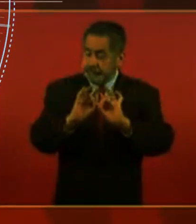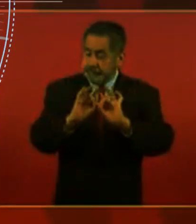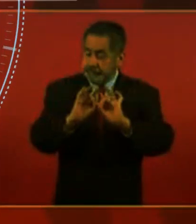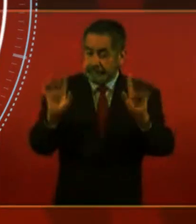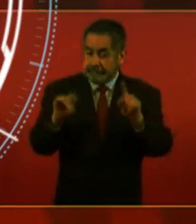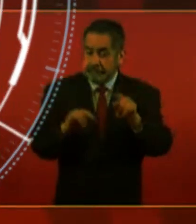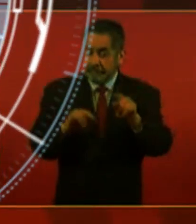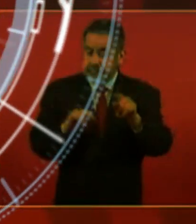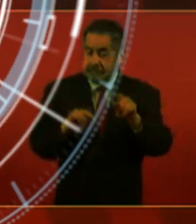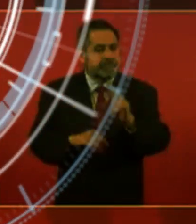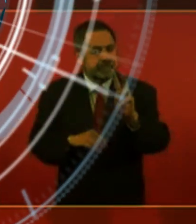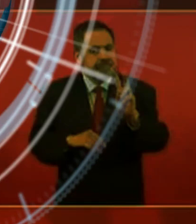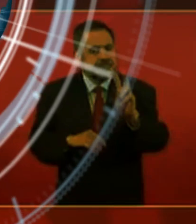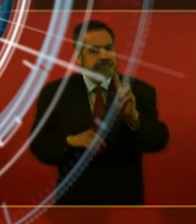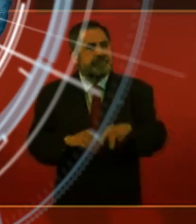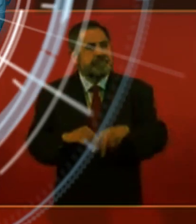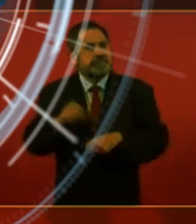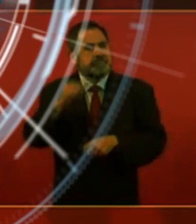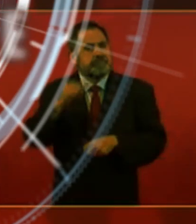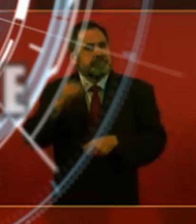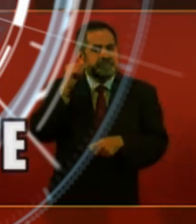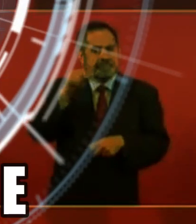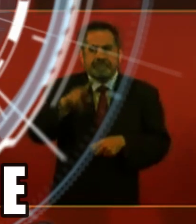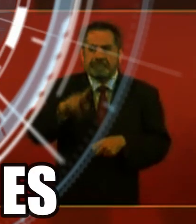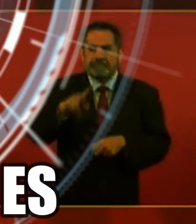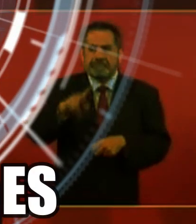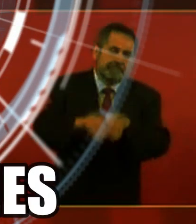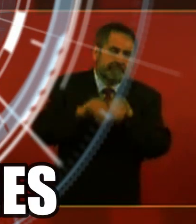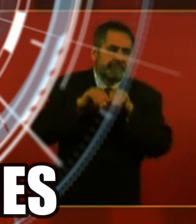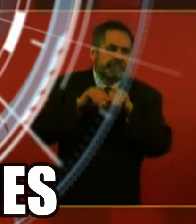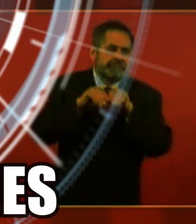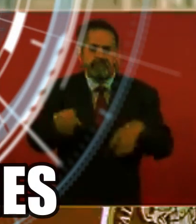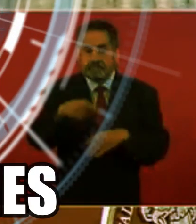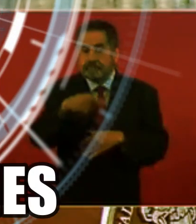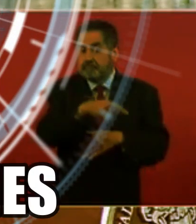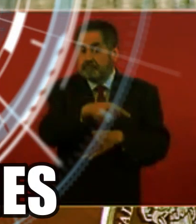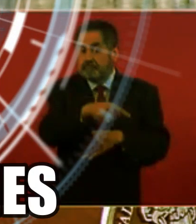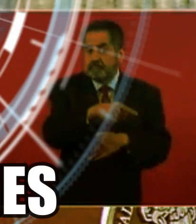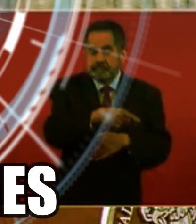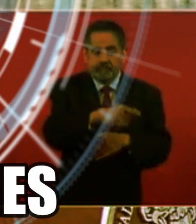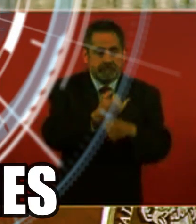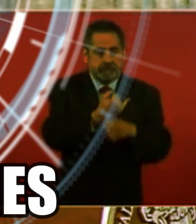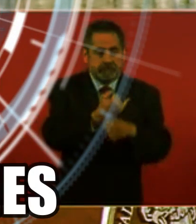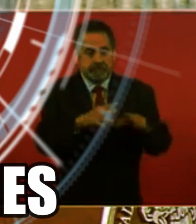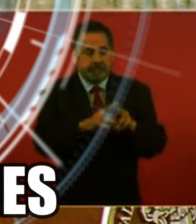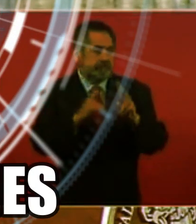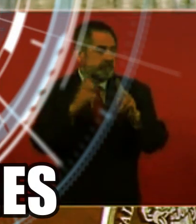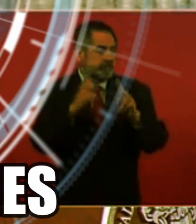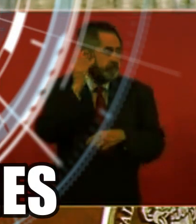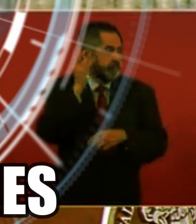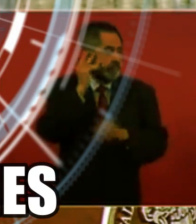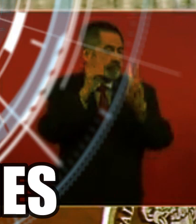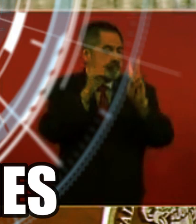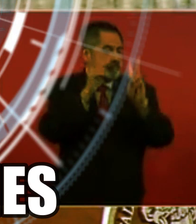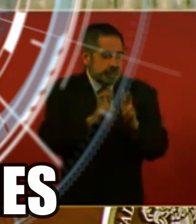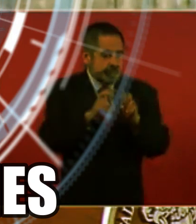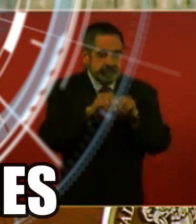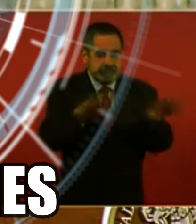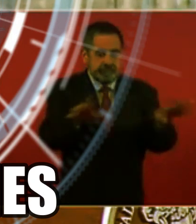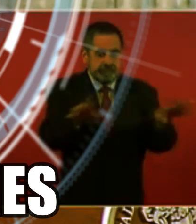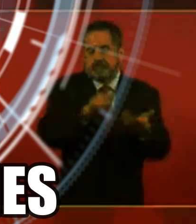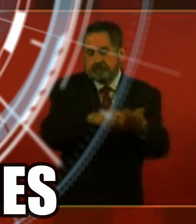En efecto, ayer se dio a conocer esta información de la